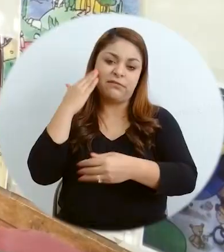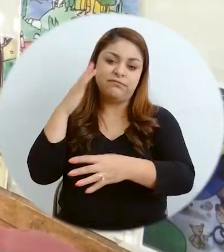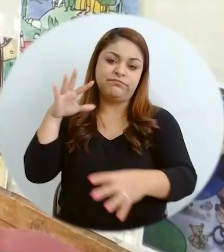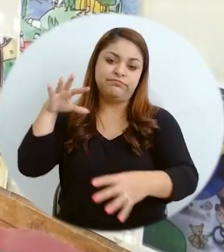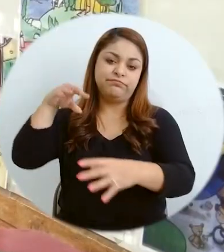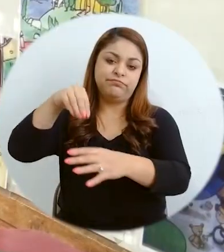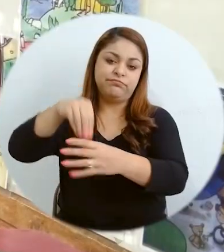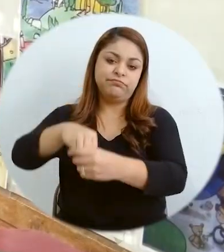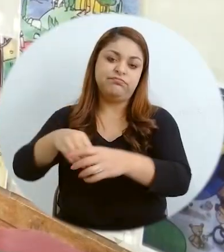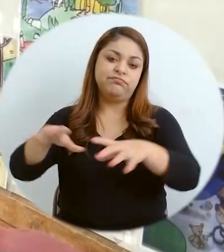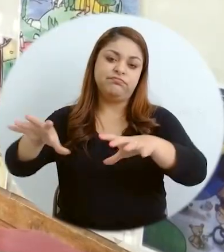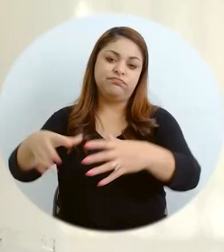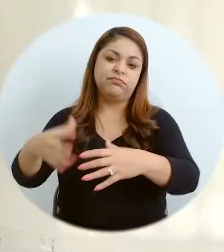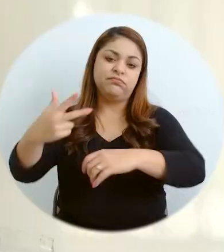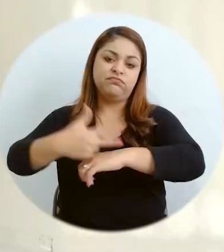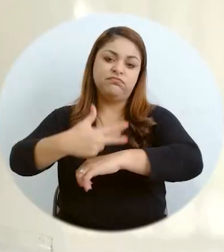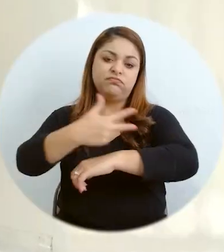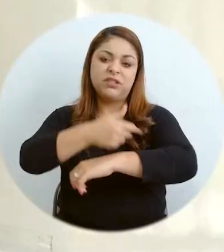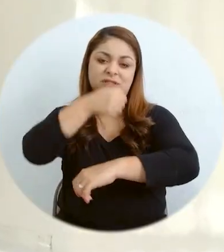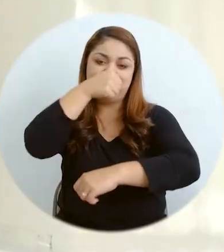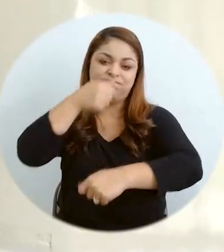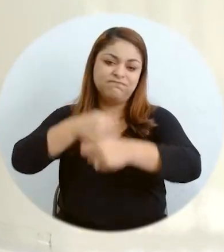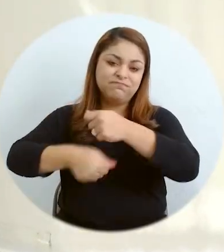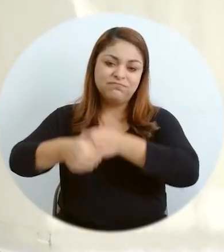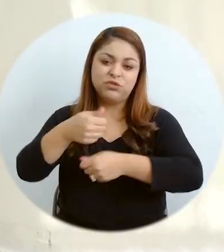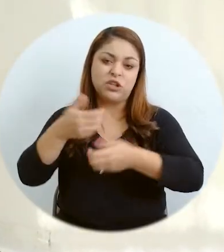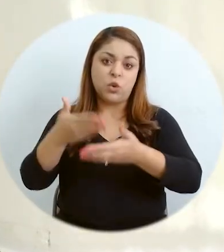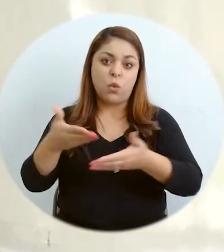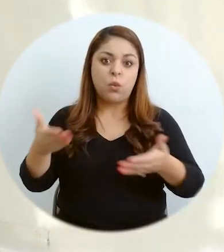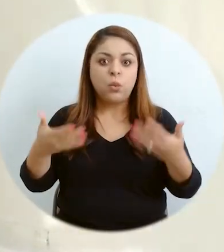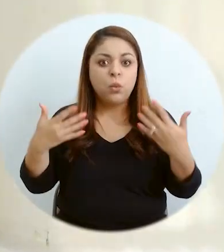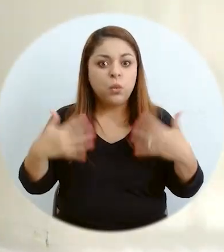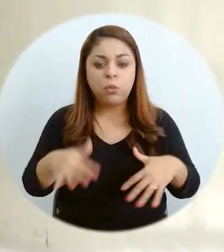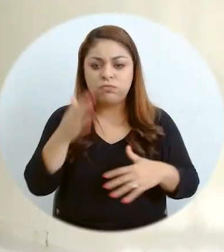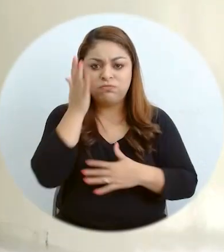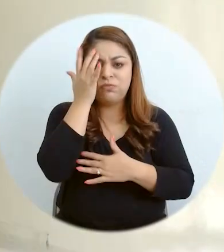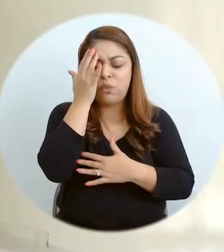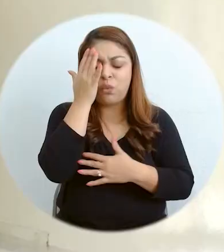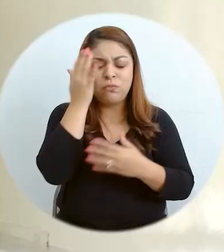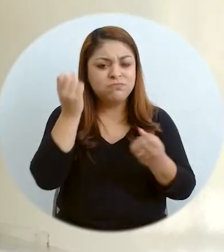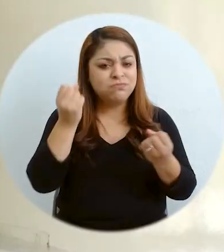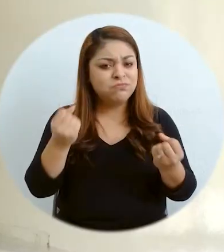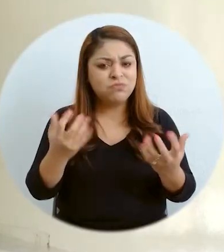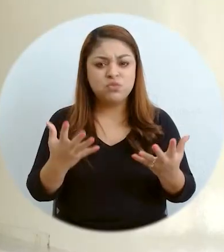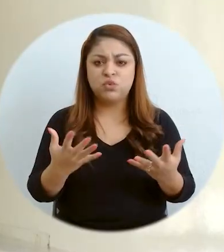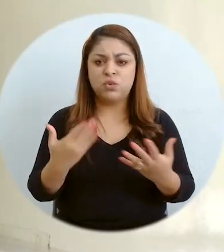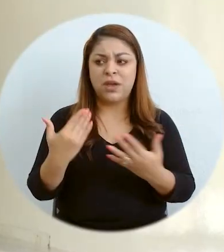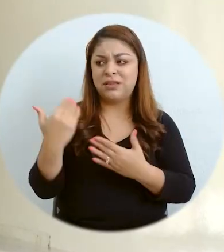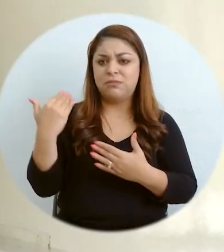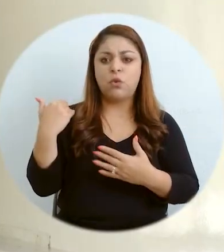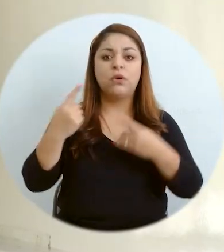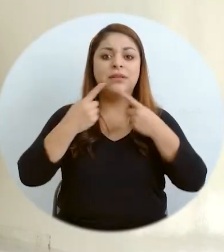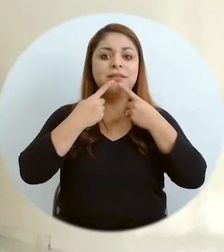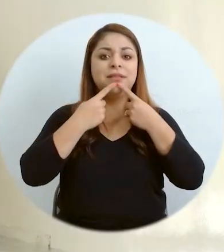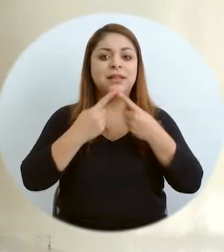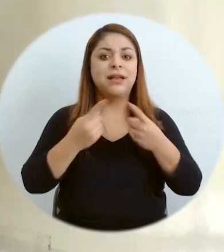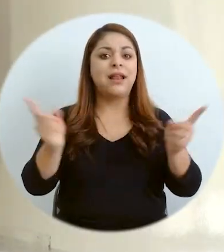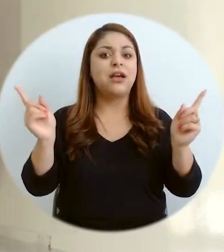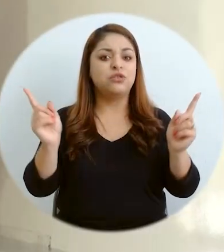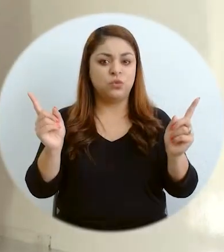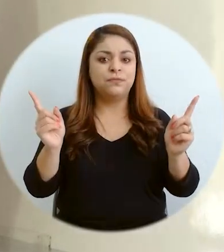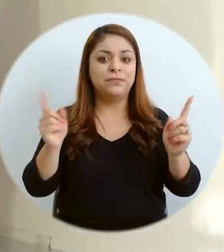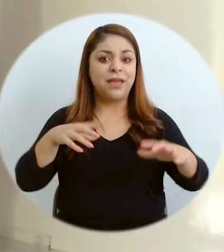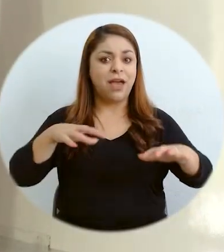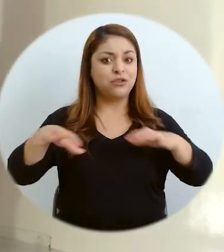los jóvenes, que es a manos de narcotráfico, y preocupa muchísimo las declaraciones recientes